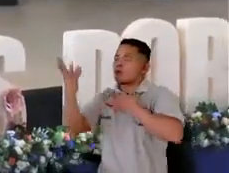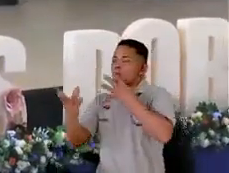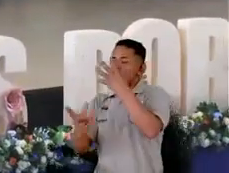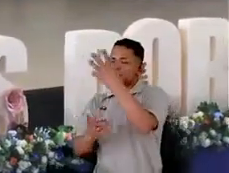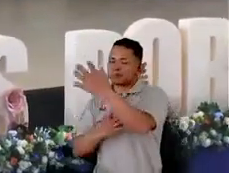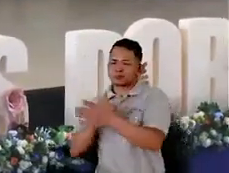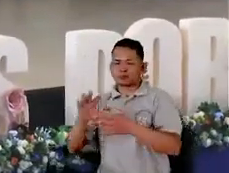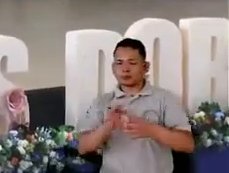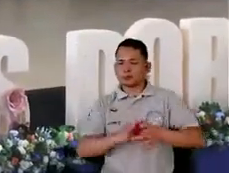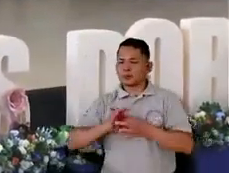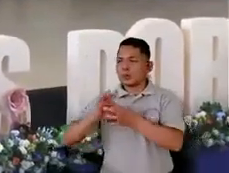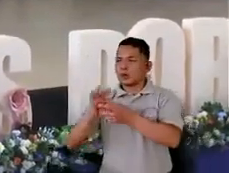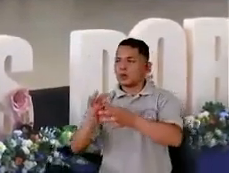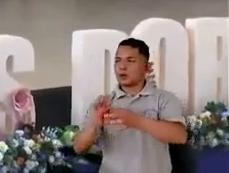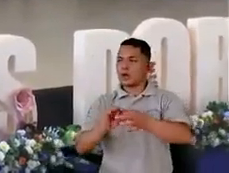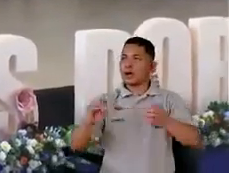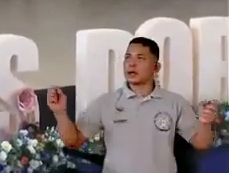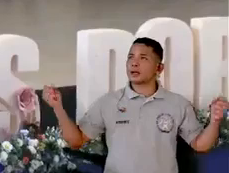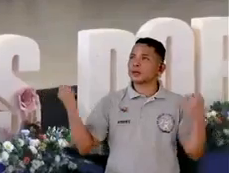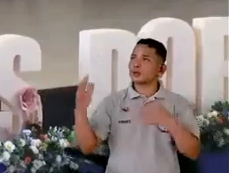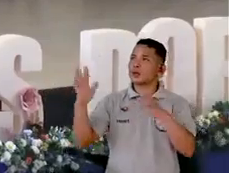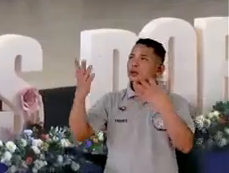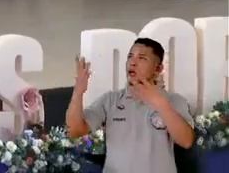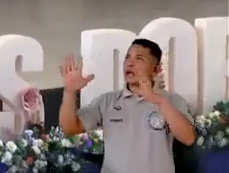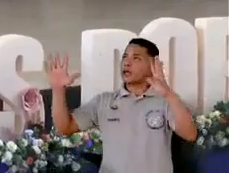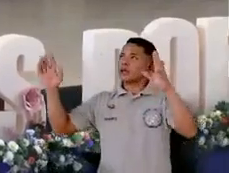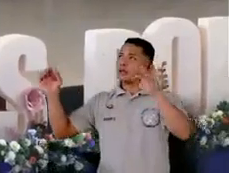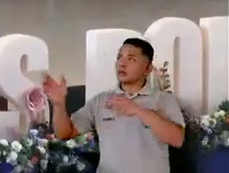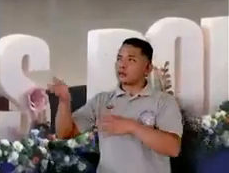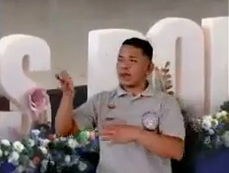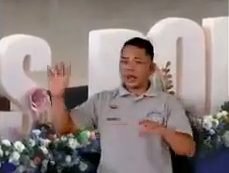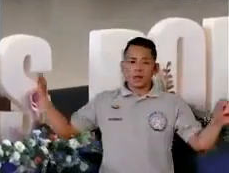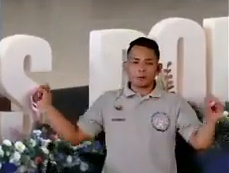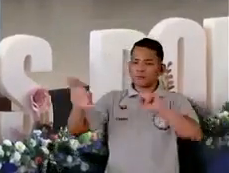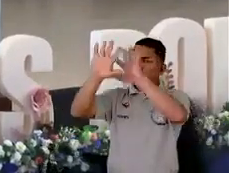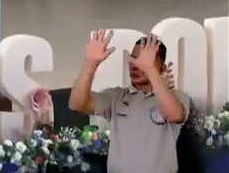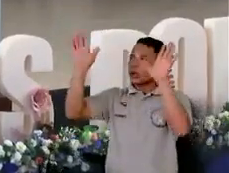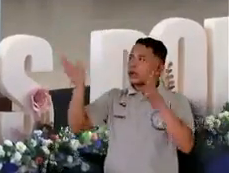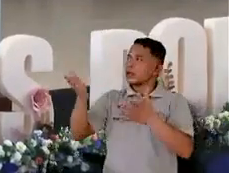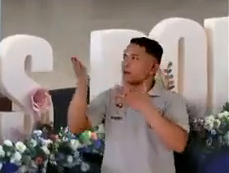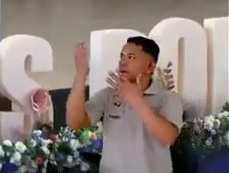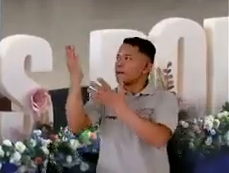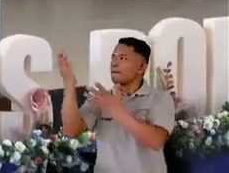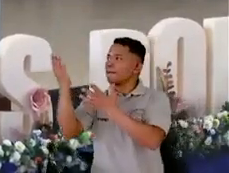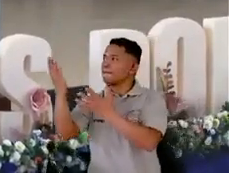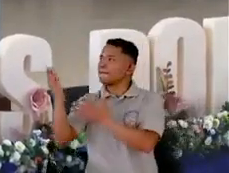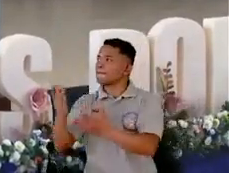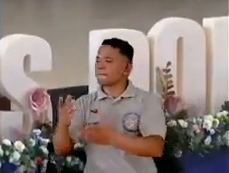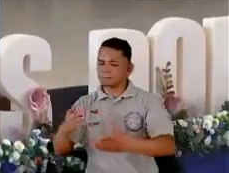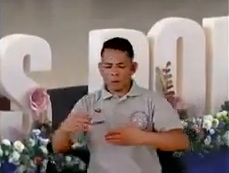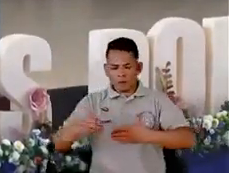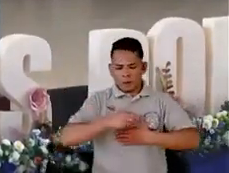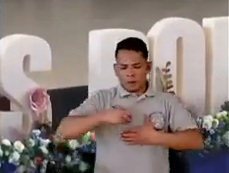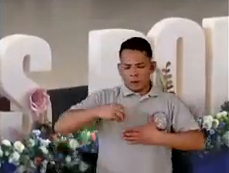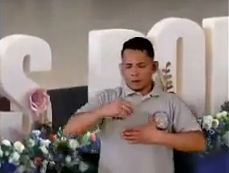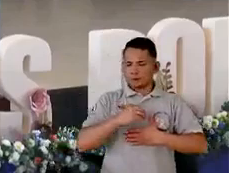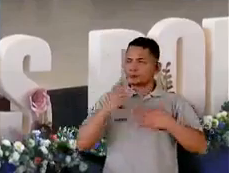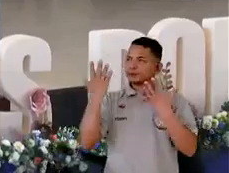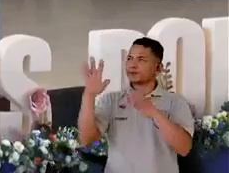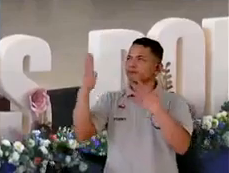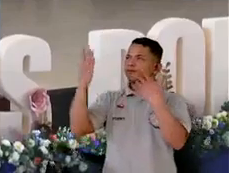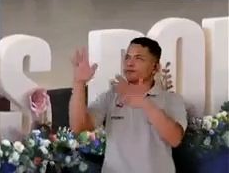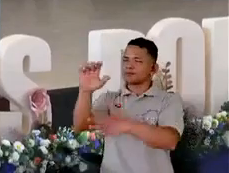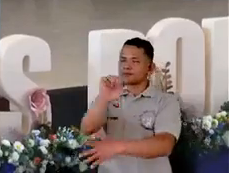a una voz. Gloria a Él, gloria a Él, mi alma te